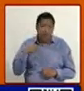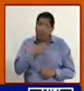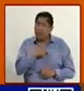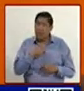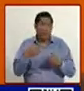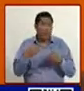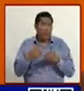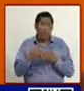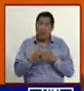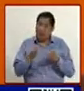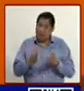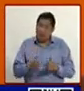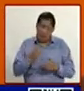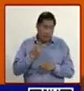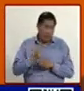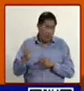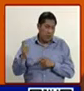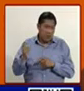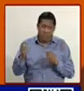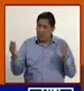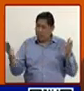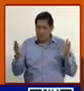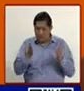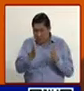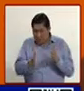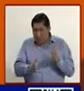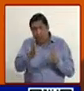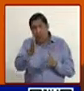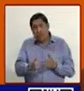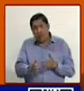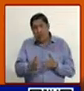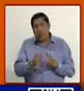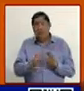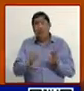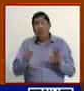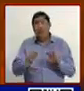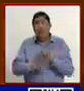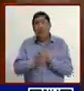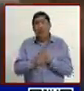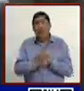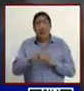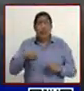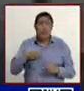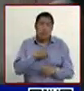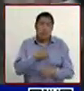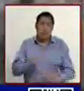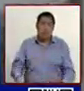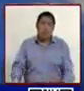vecinos. No hay, estamos al medio de los dos bandos. Nadie dice nada por nosotros.